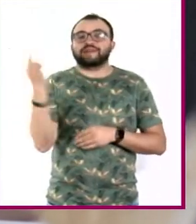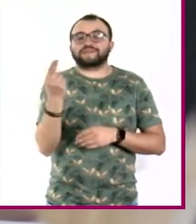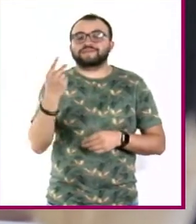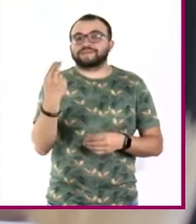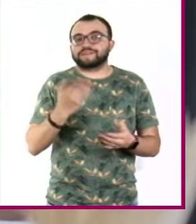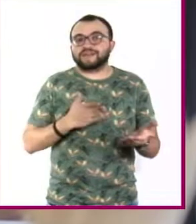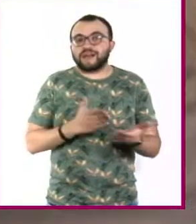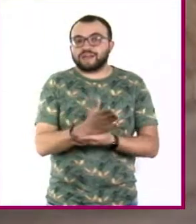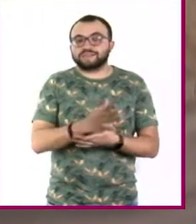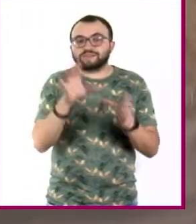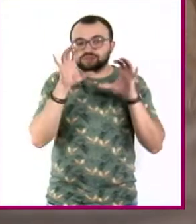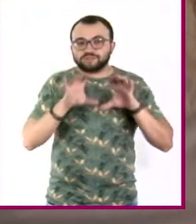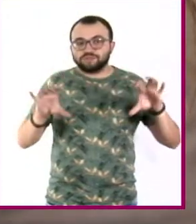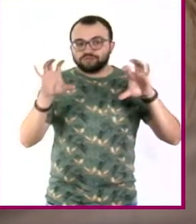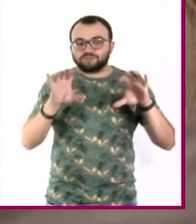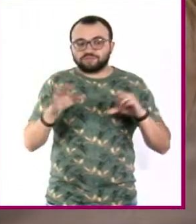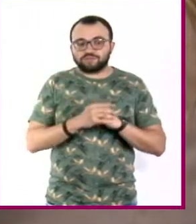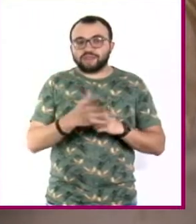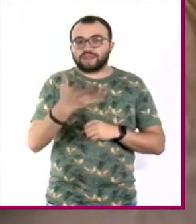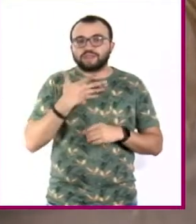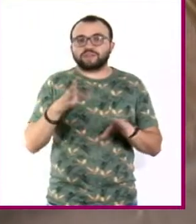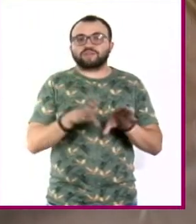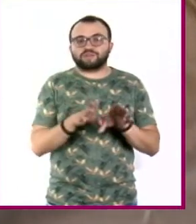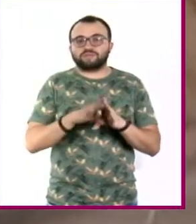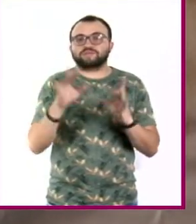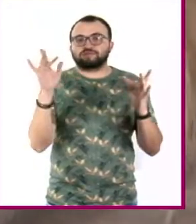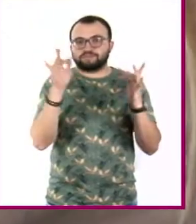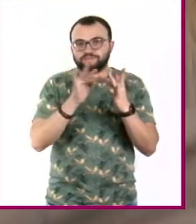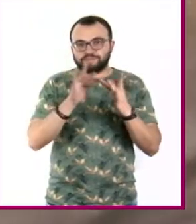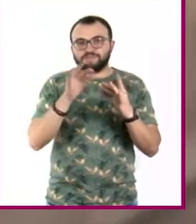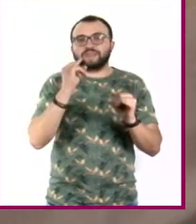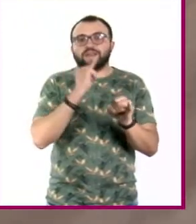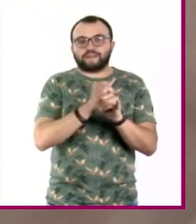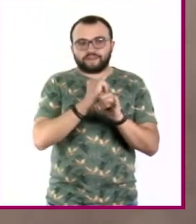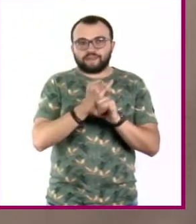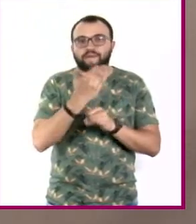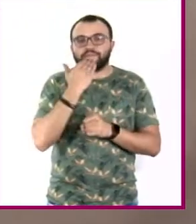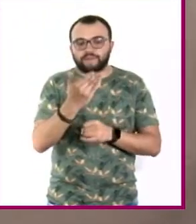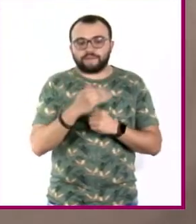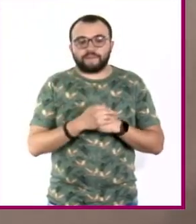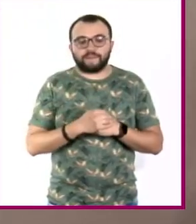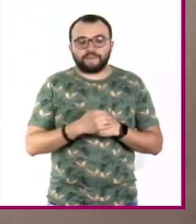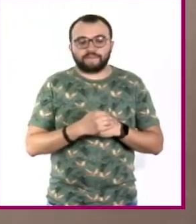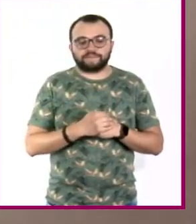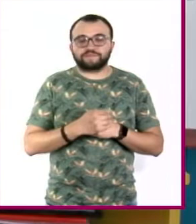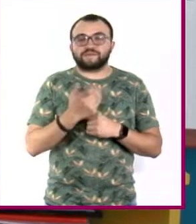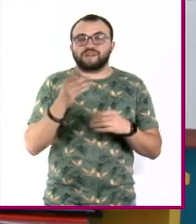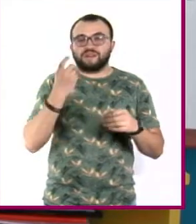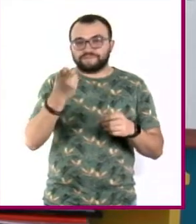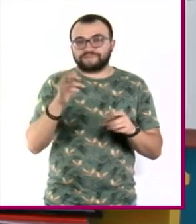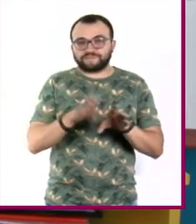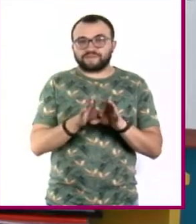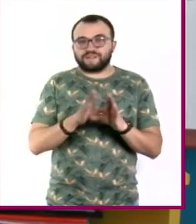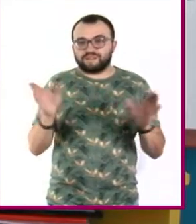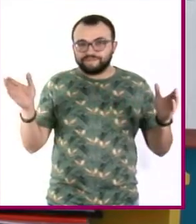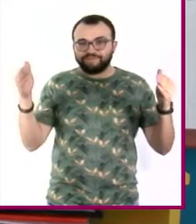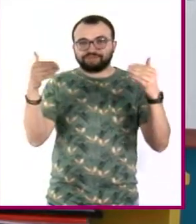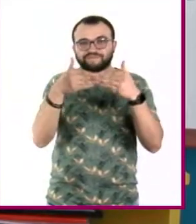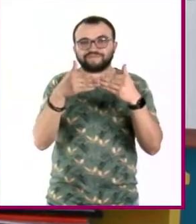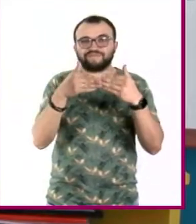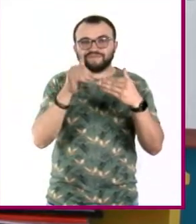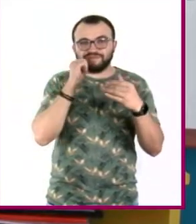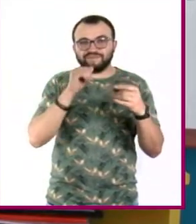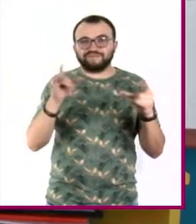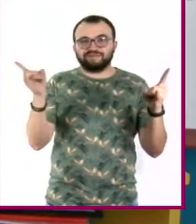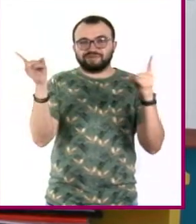a computadoras, que a su vez tengan una buena conectividad con Internet. La situación de aislamiento que generó la pandemia en todos